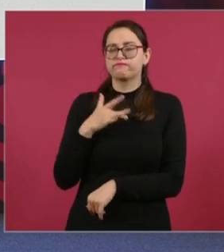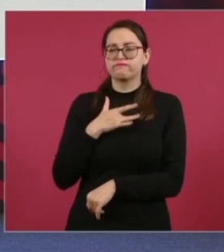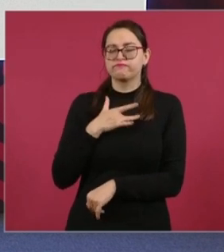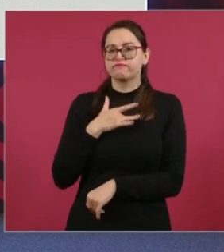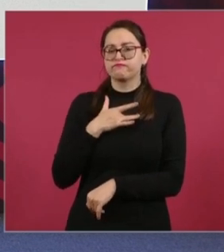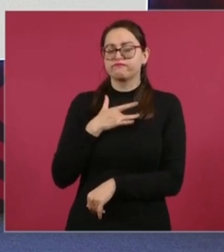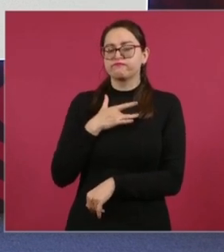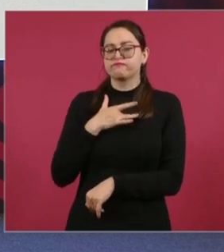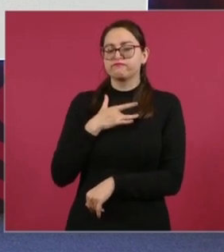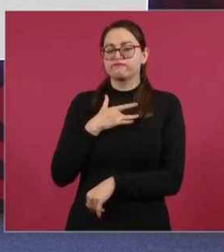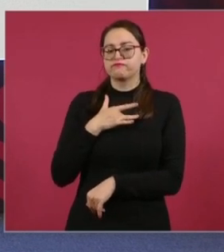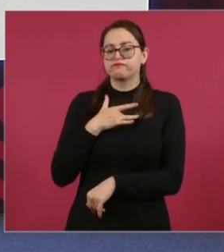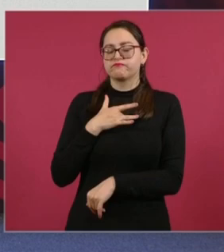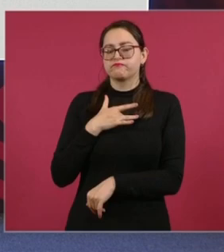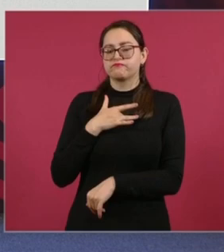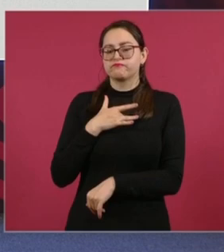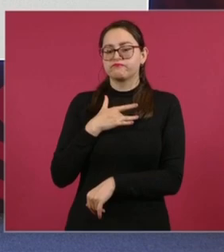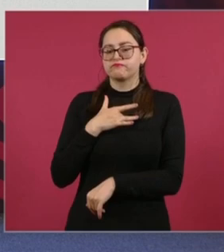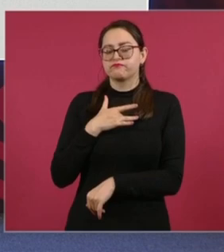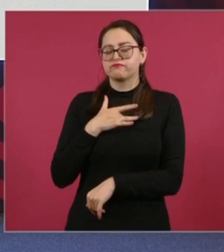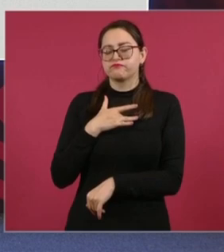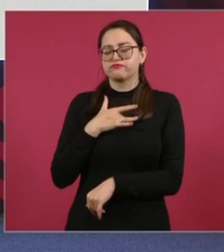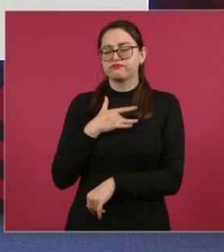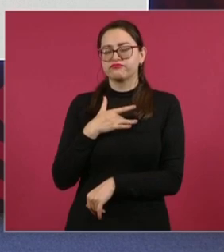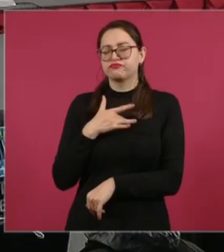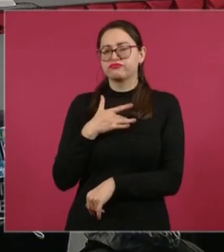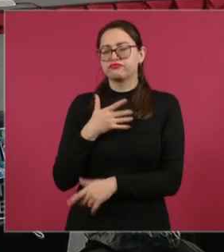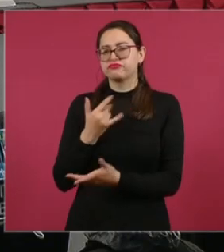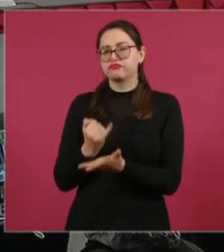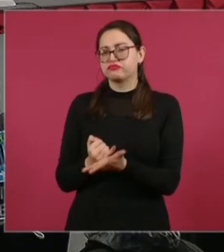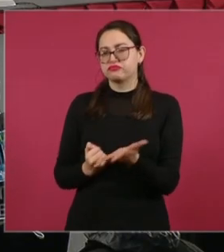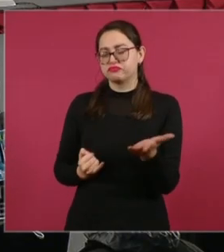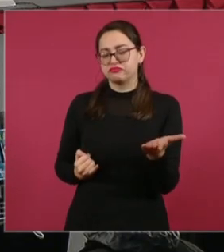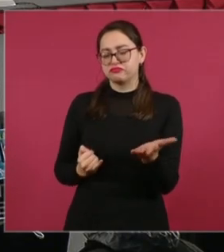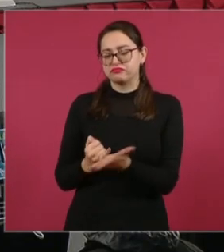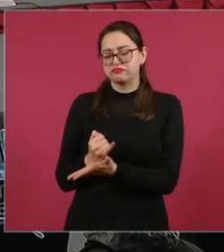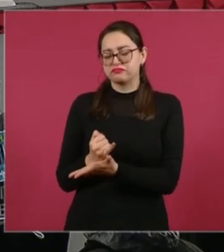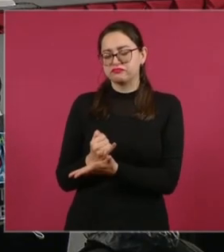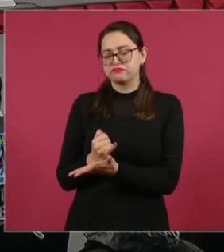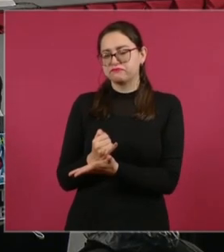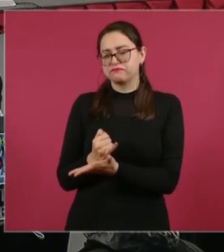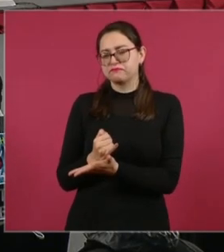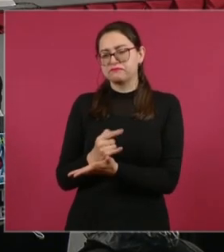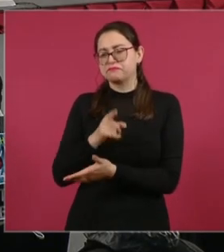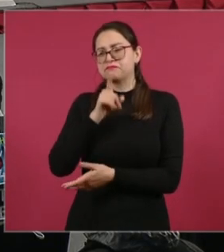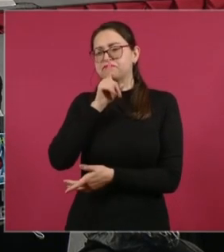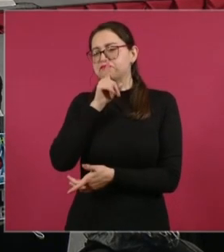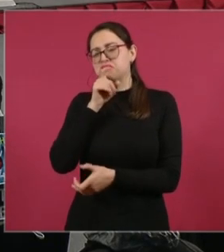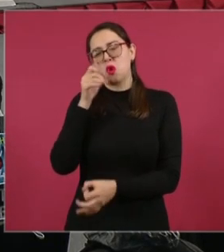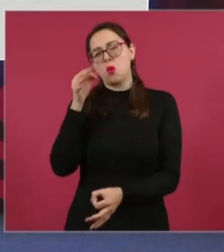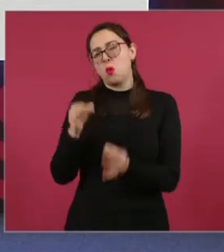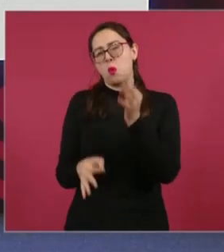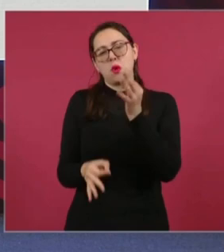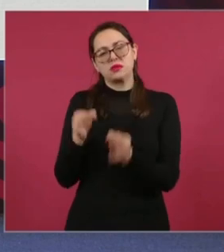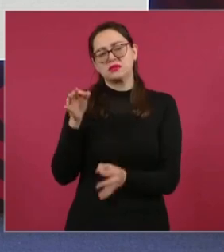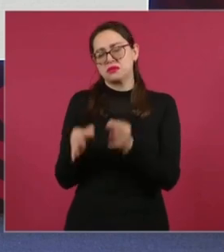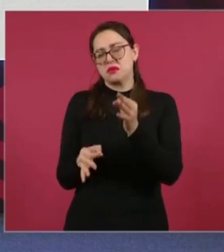podría actualizarse la figura de cosa juzgada,